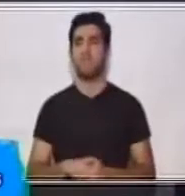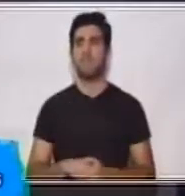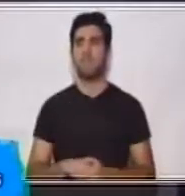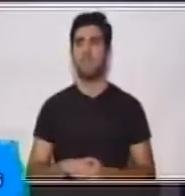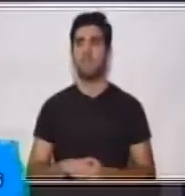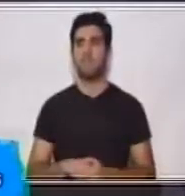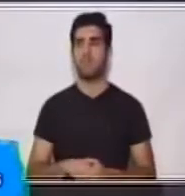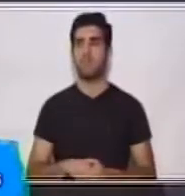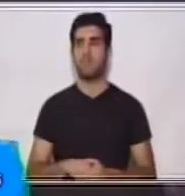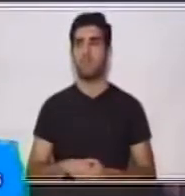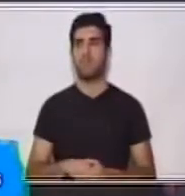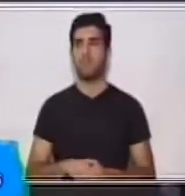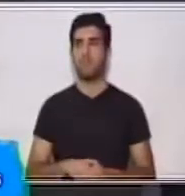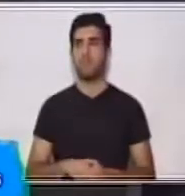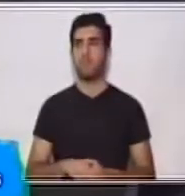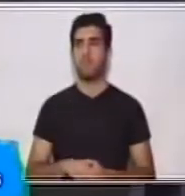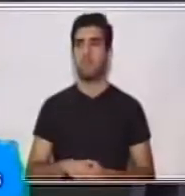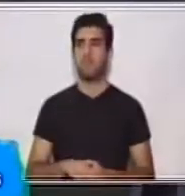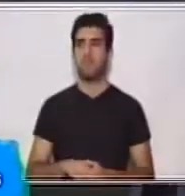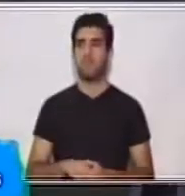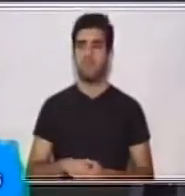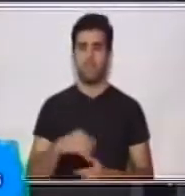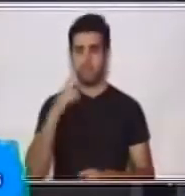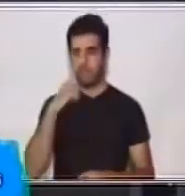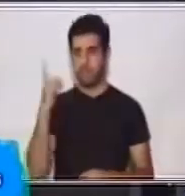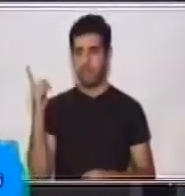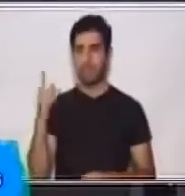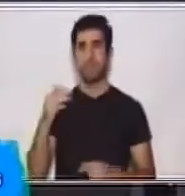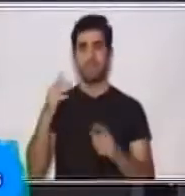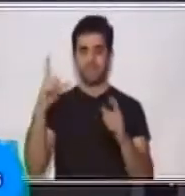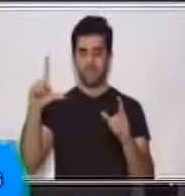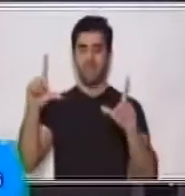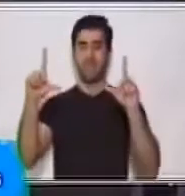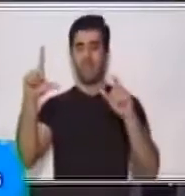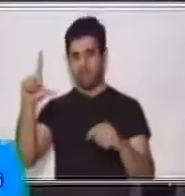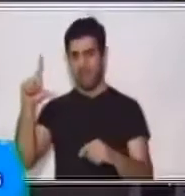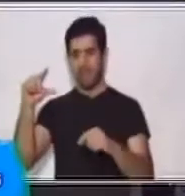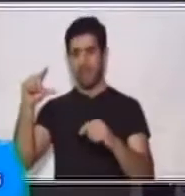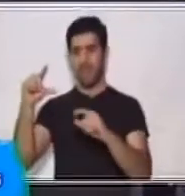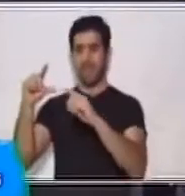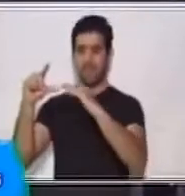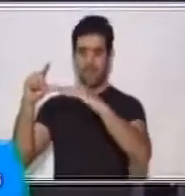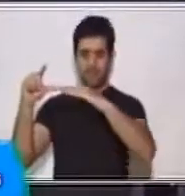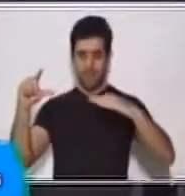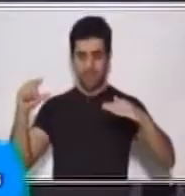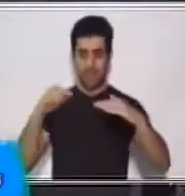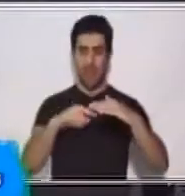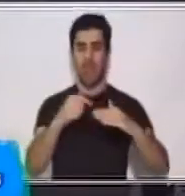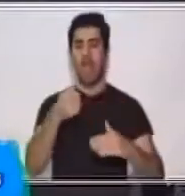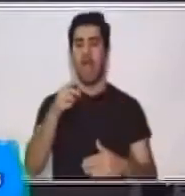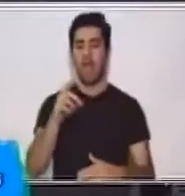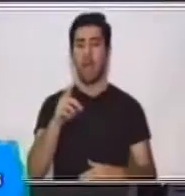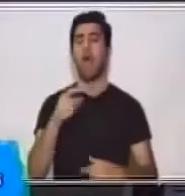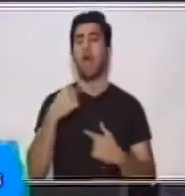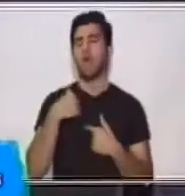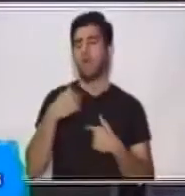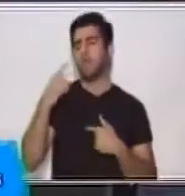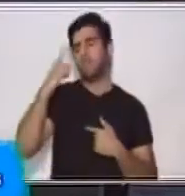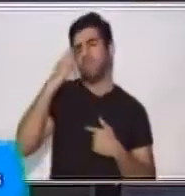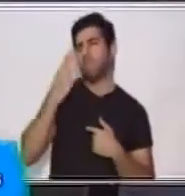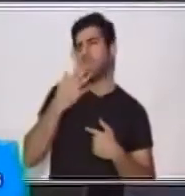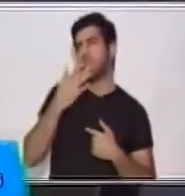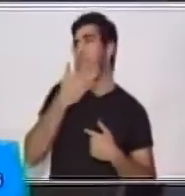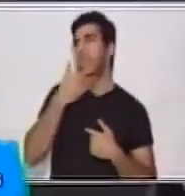adyacente. Nuestra razón sería Tangente. Tangente. Es la ideal, la función